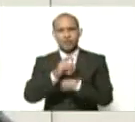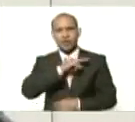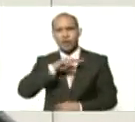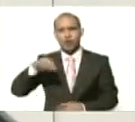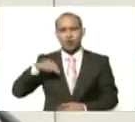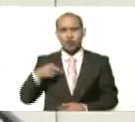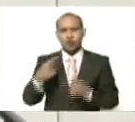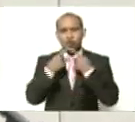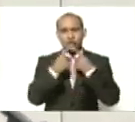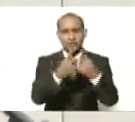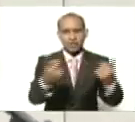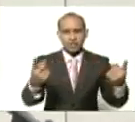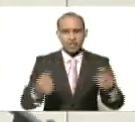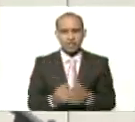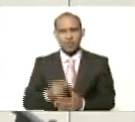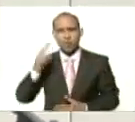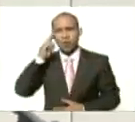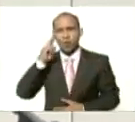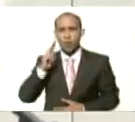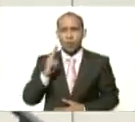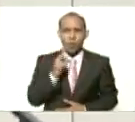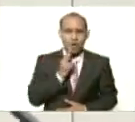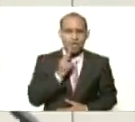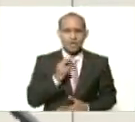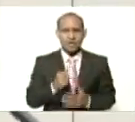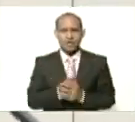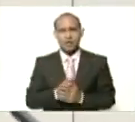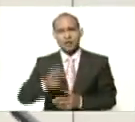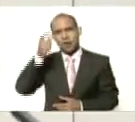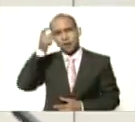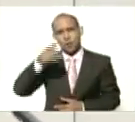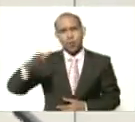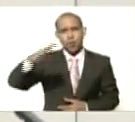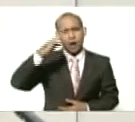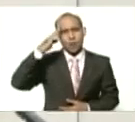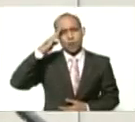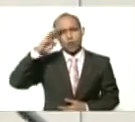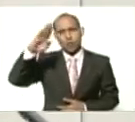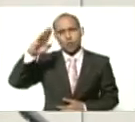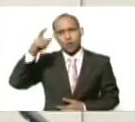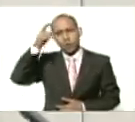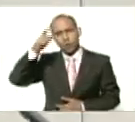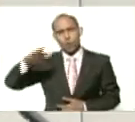te decimos, Bolívar, Martí, el pueblo de Cuba, el